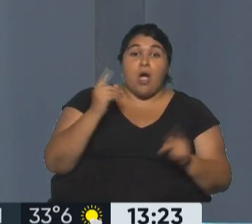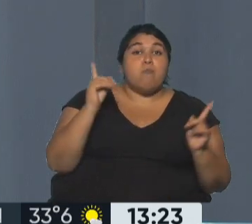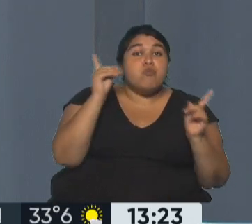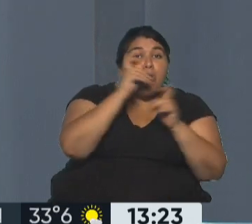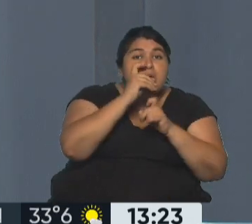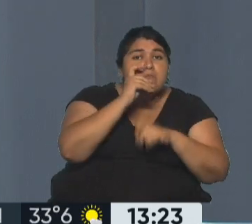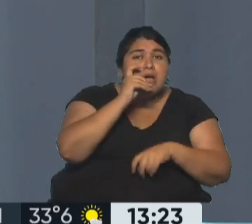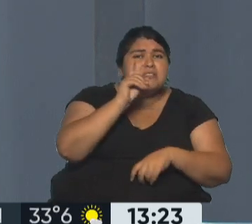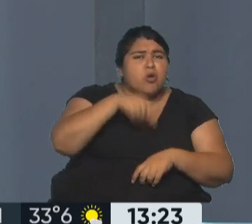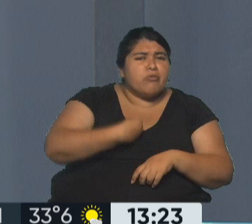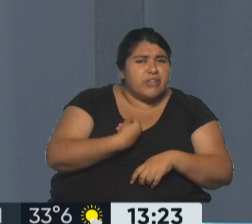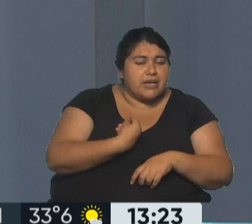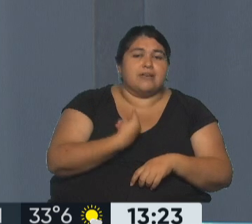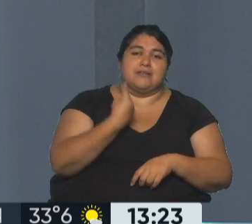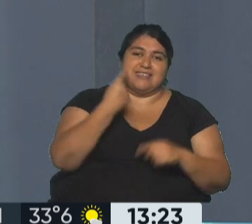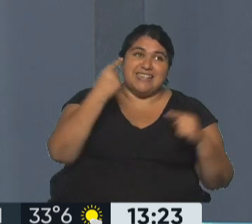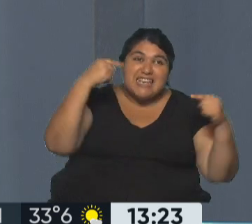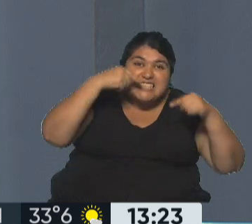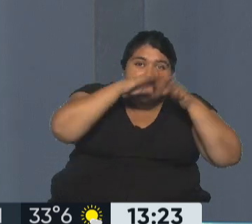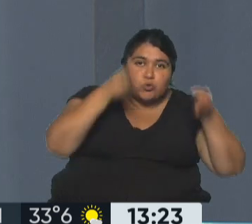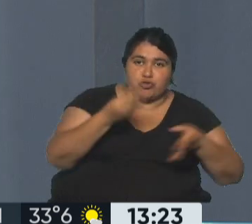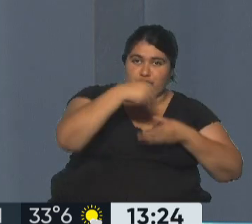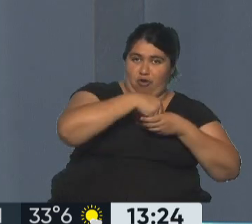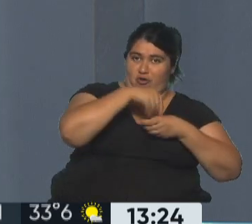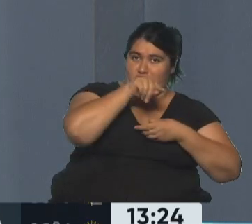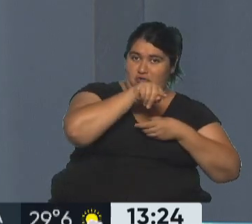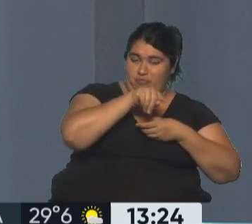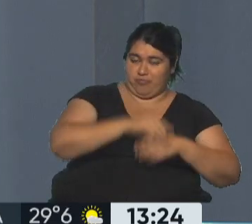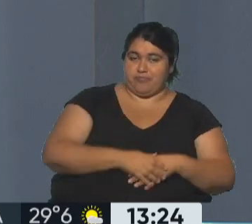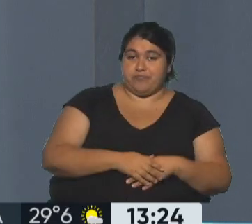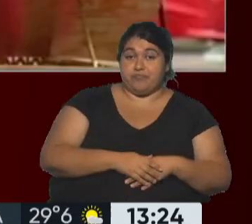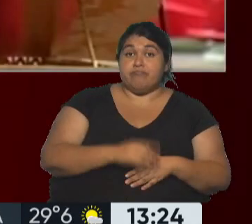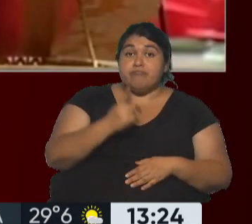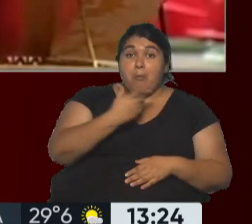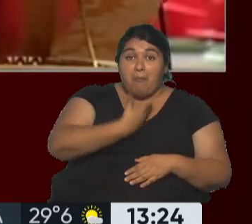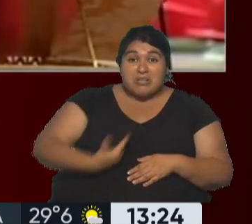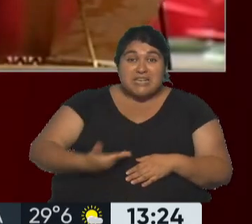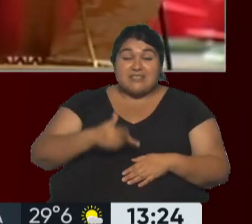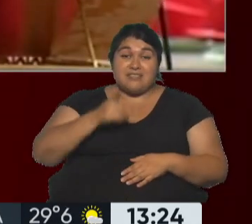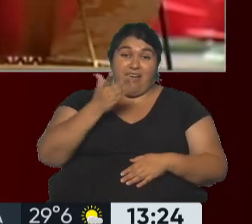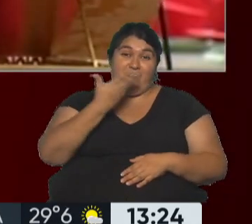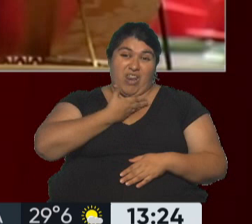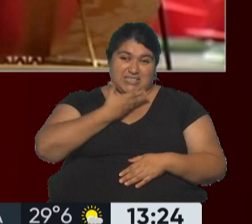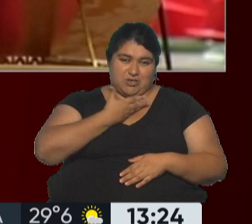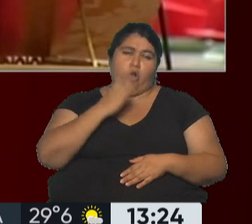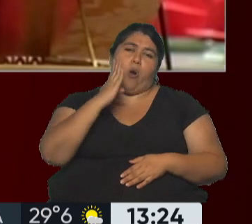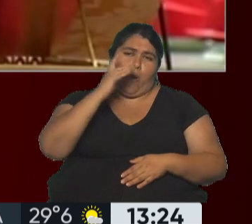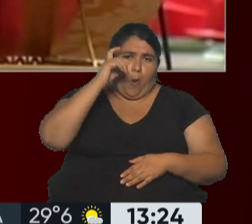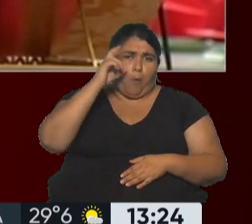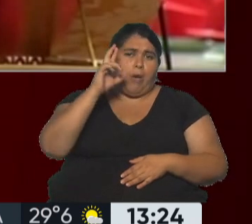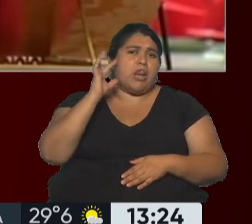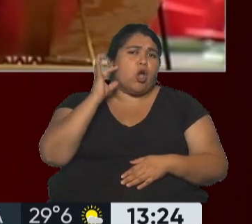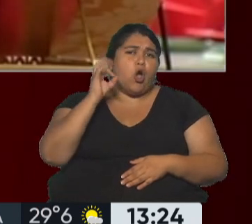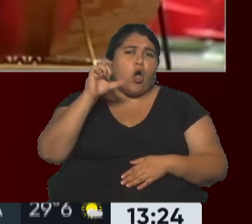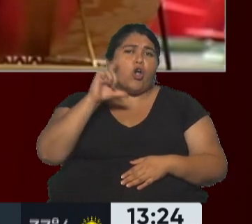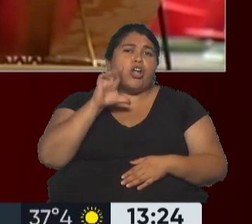las estructuras de las cuales él está participando. Es decir, que a Bergoglio, ahora Francisco, lo eligen justamente con algunos de